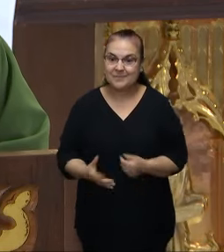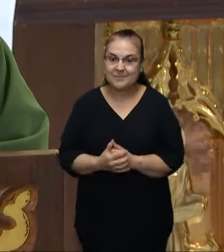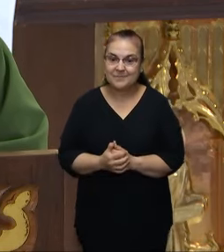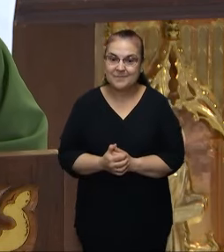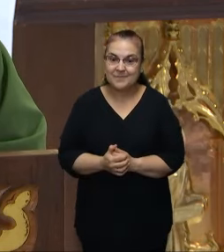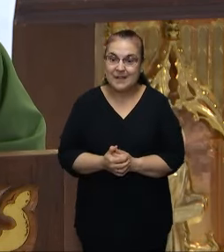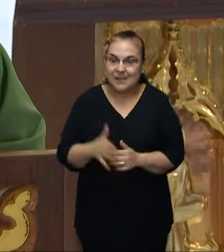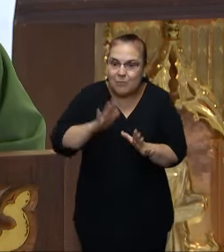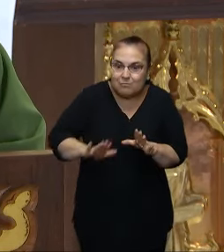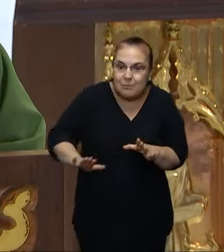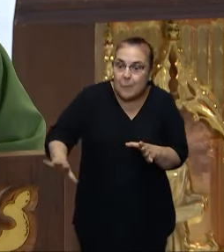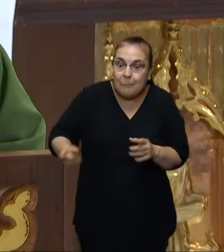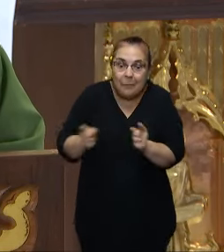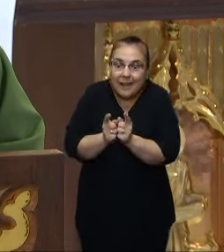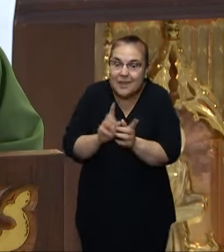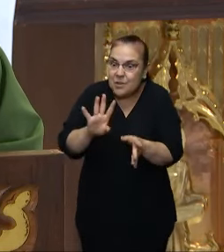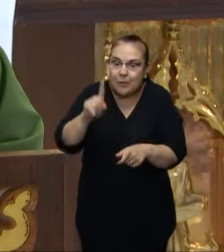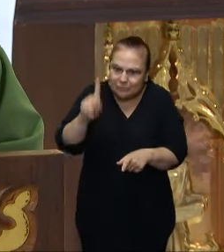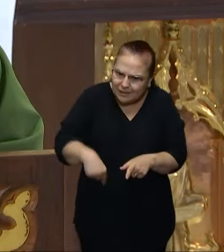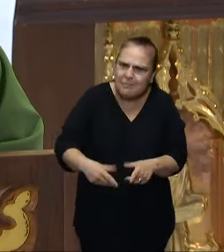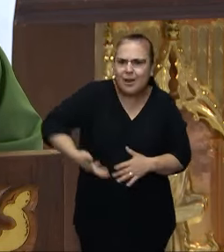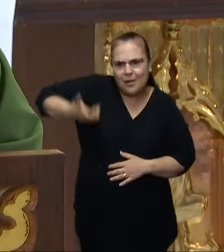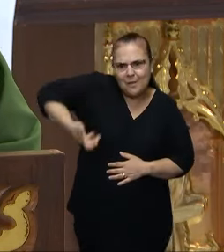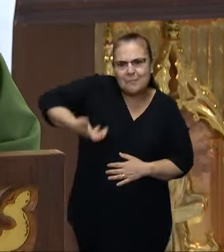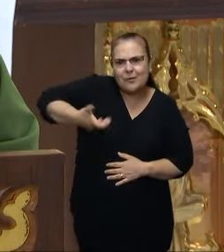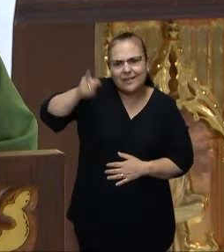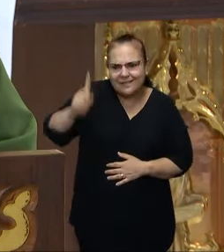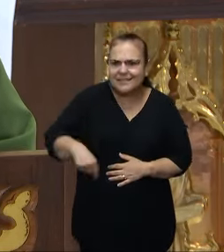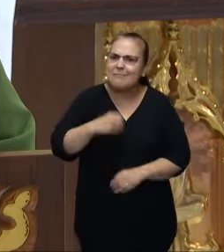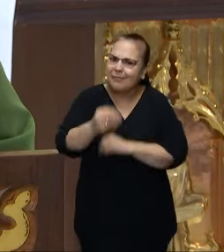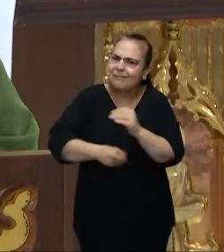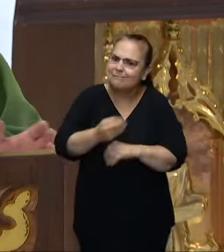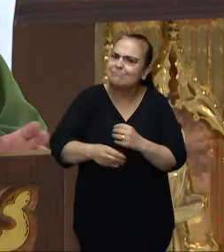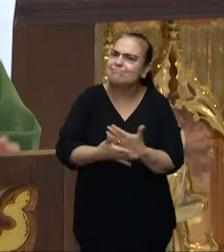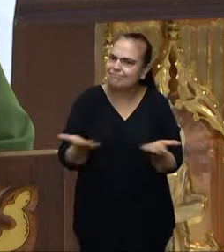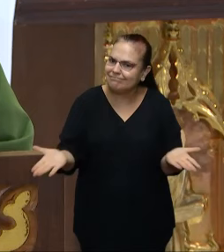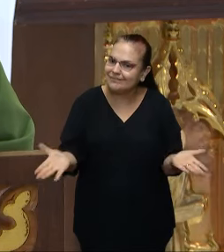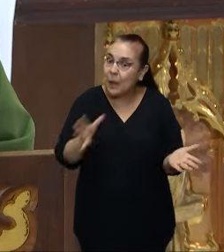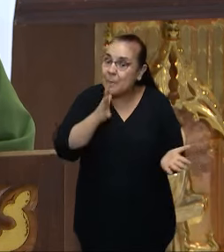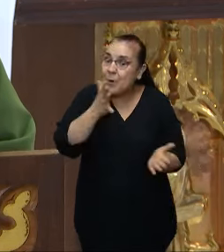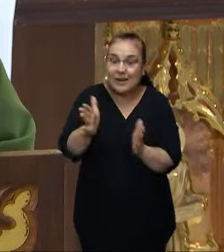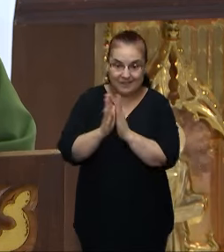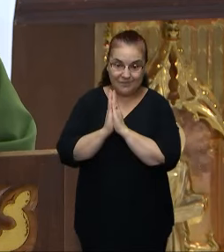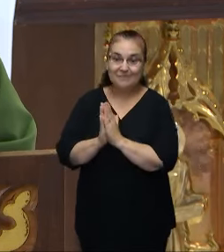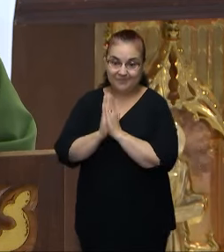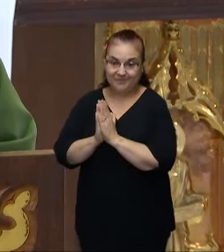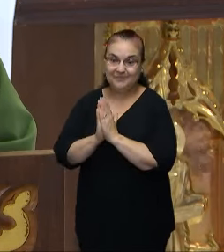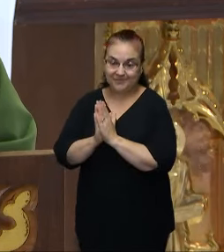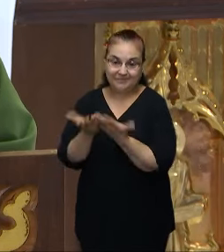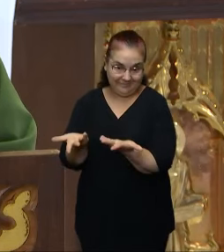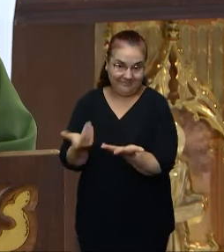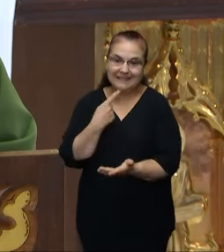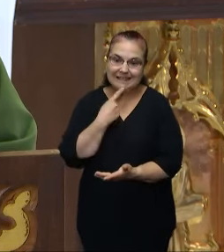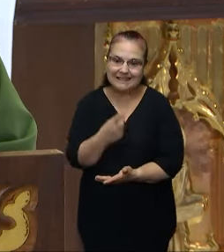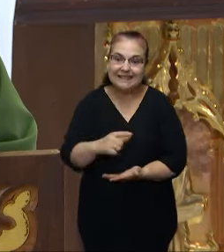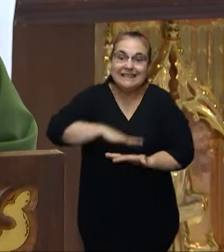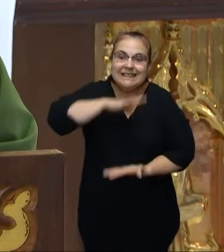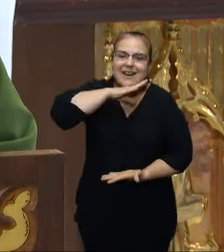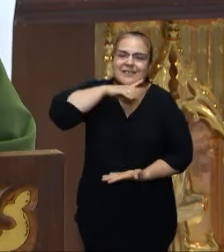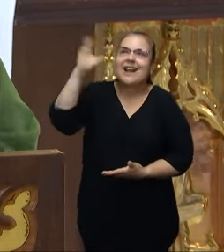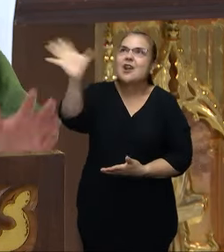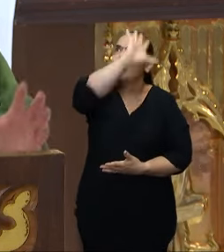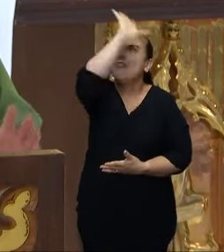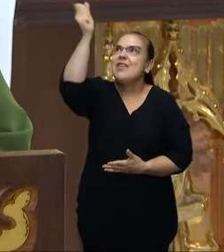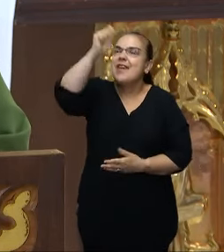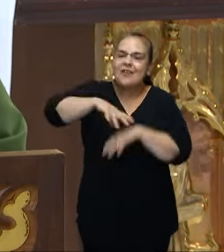lo más pequeño Y también en los más importantes de lo que hacemos por eso Hemos rezado eso de llenos están el